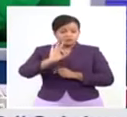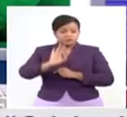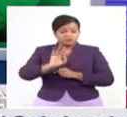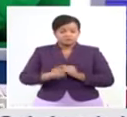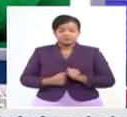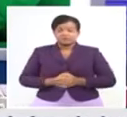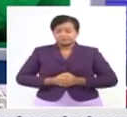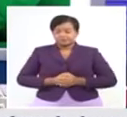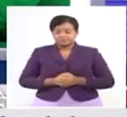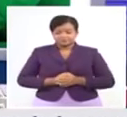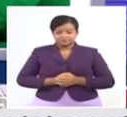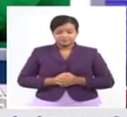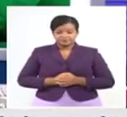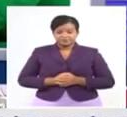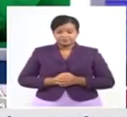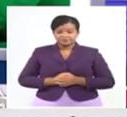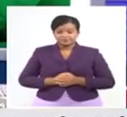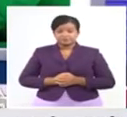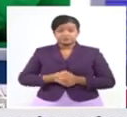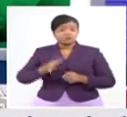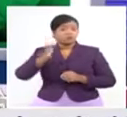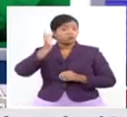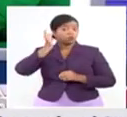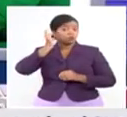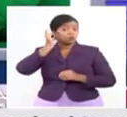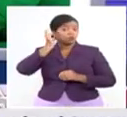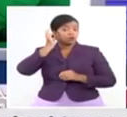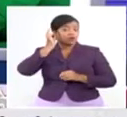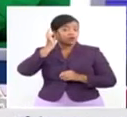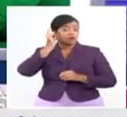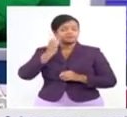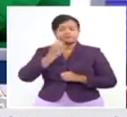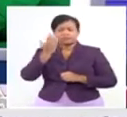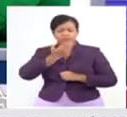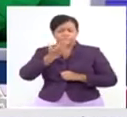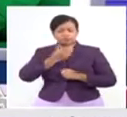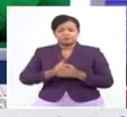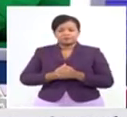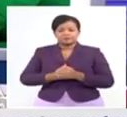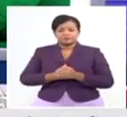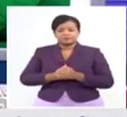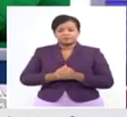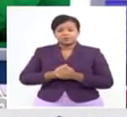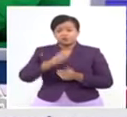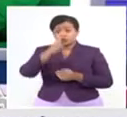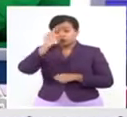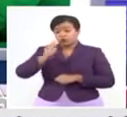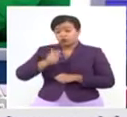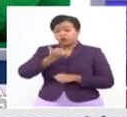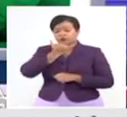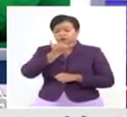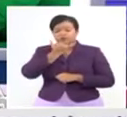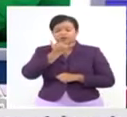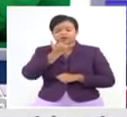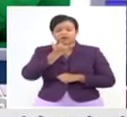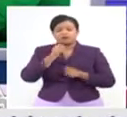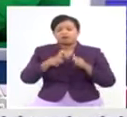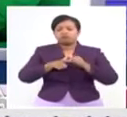hoy. El sexo femenino, el sexo masculino predominando hoy realmente con un